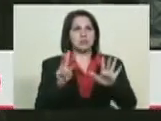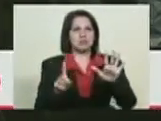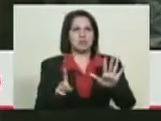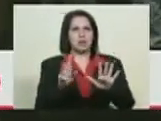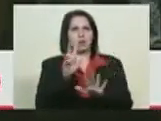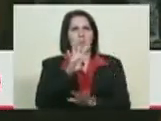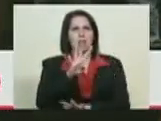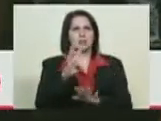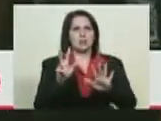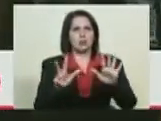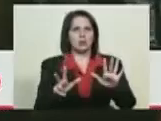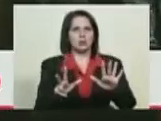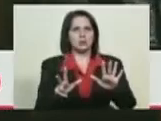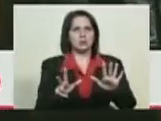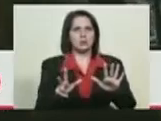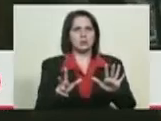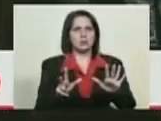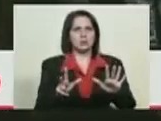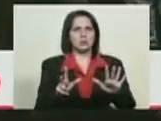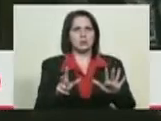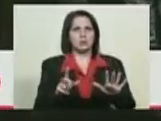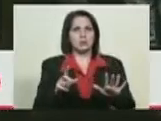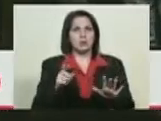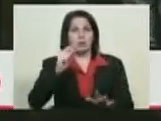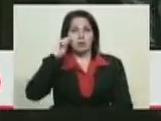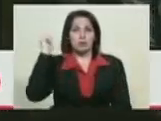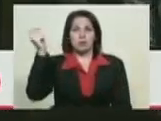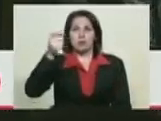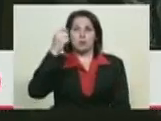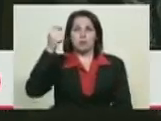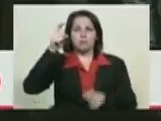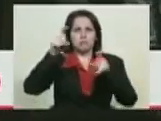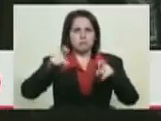1846-48, en la insurrección campesina nacional de